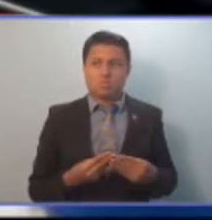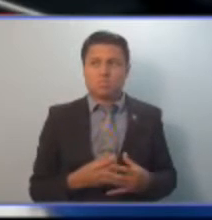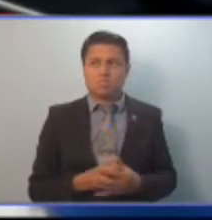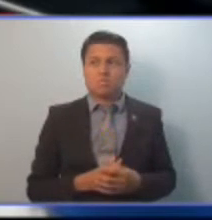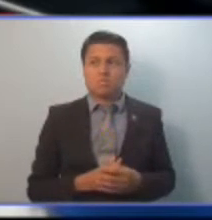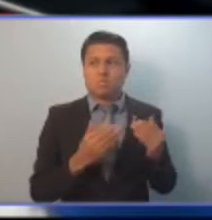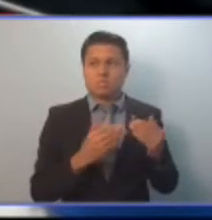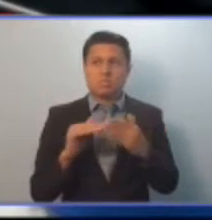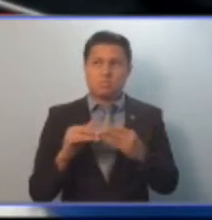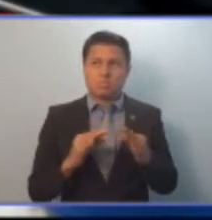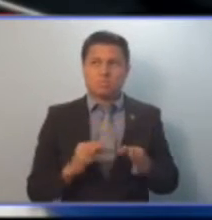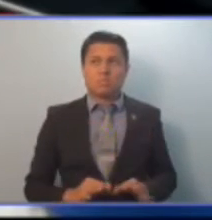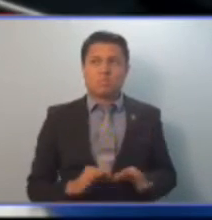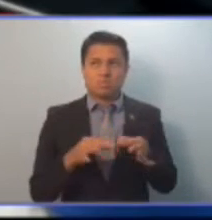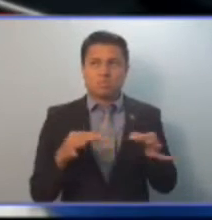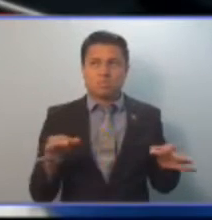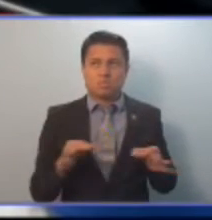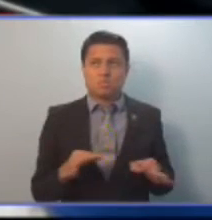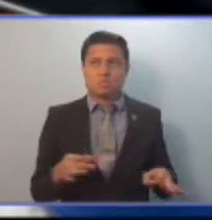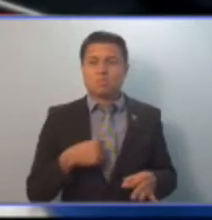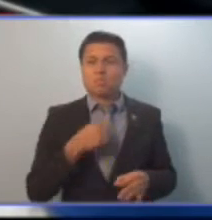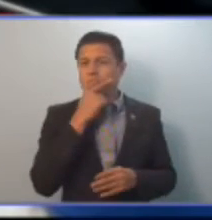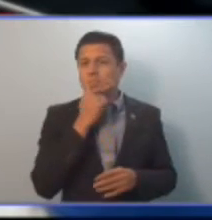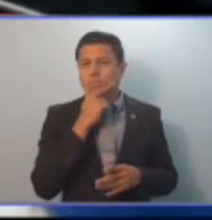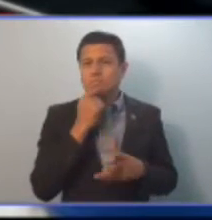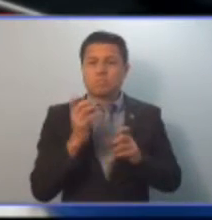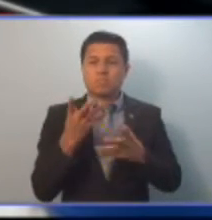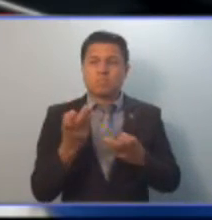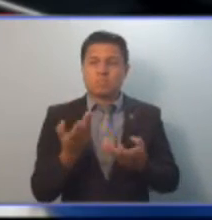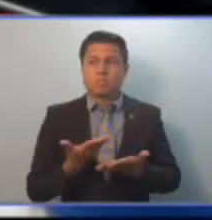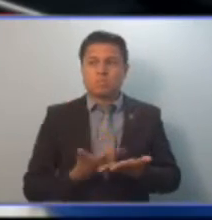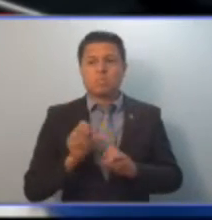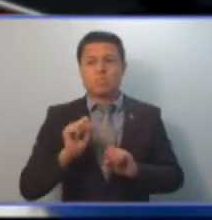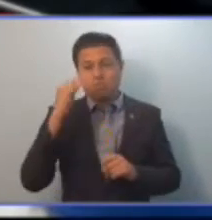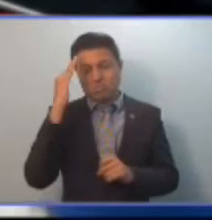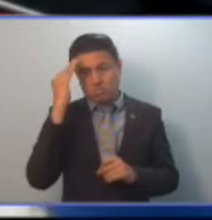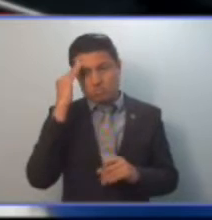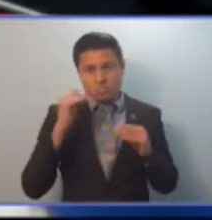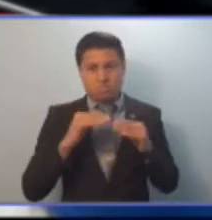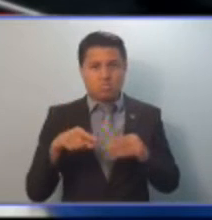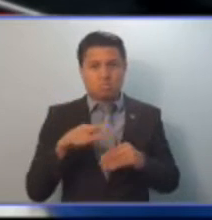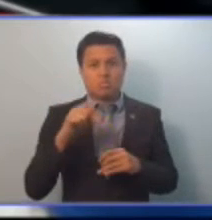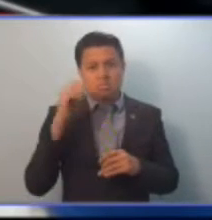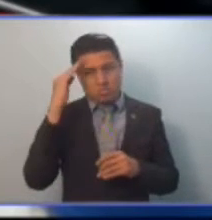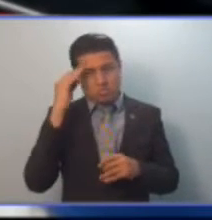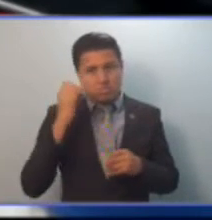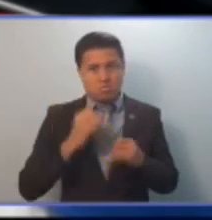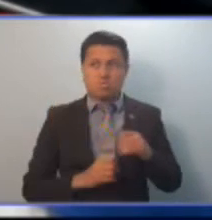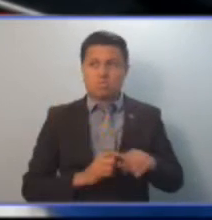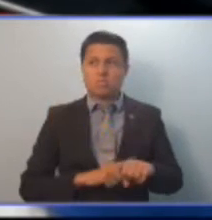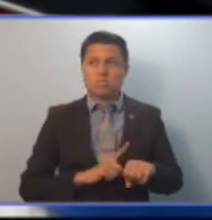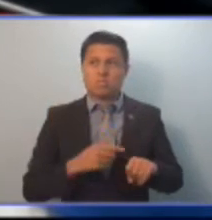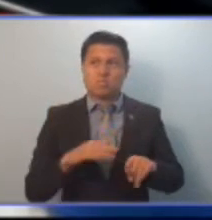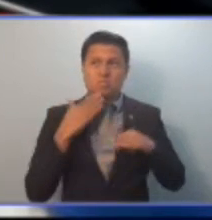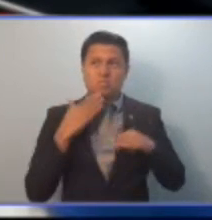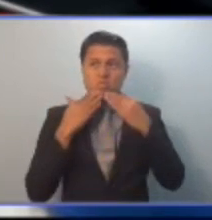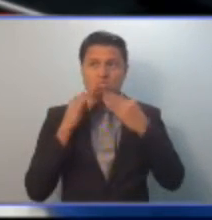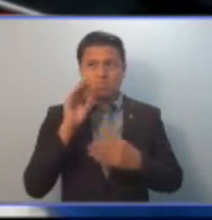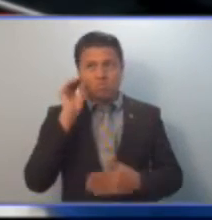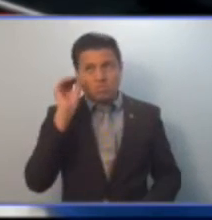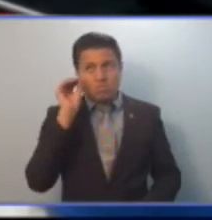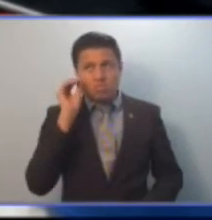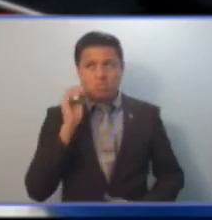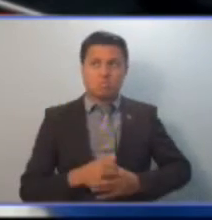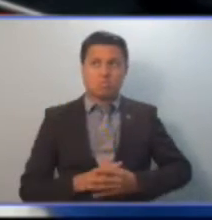de reacciones, pero me interesaría conocer, ya dado que usted en la última parte expresó sus motivos